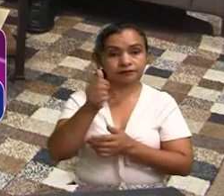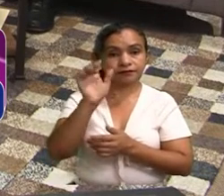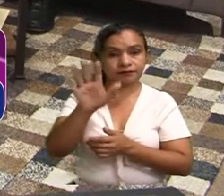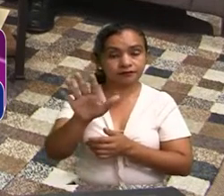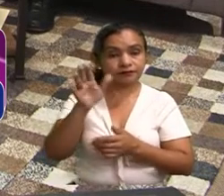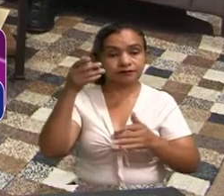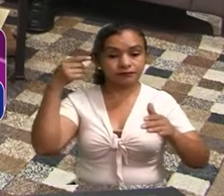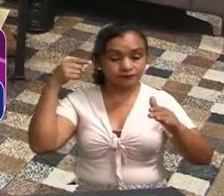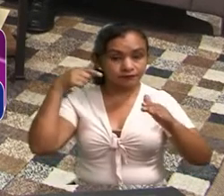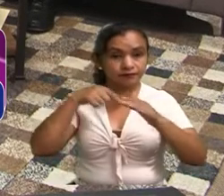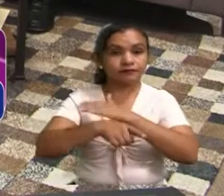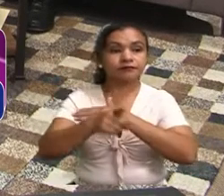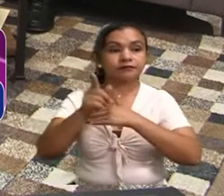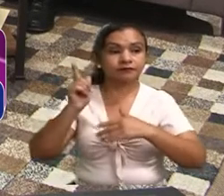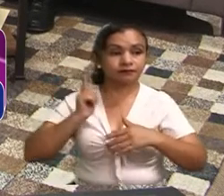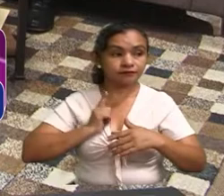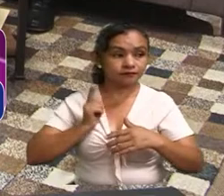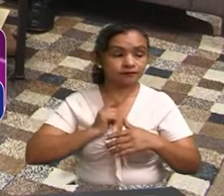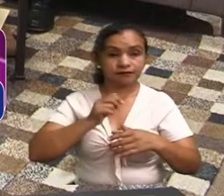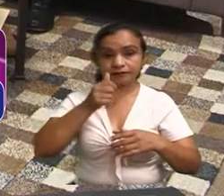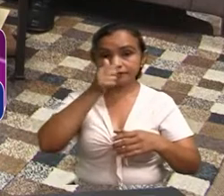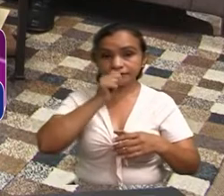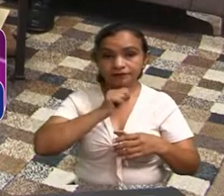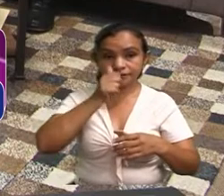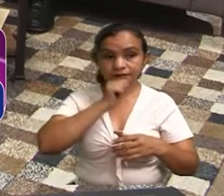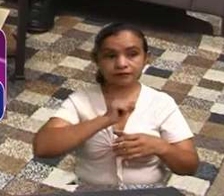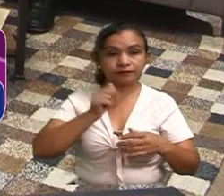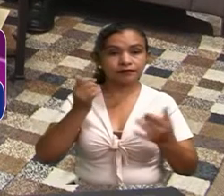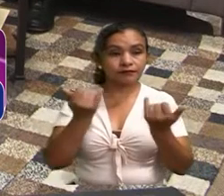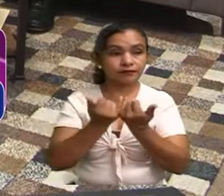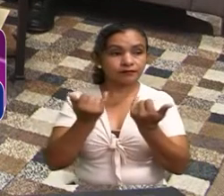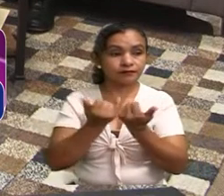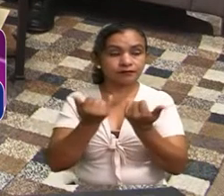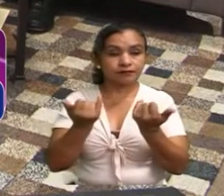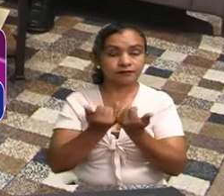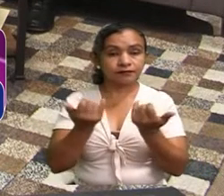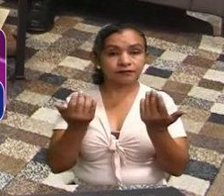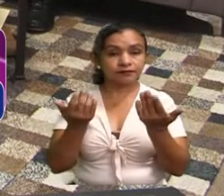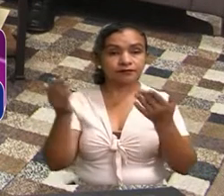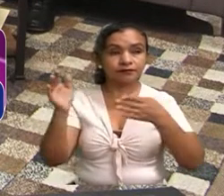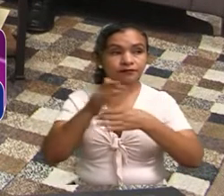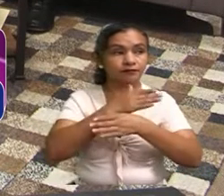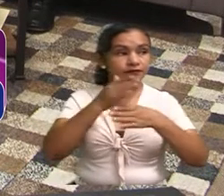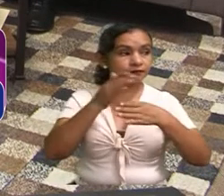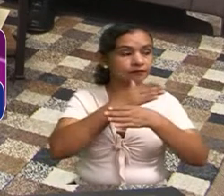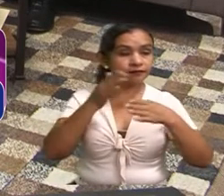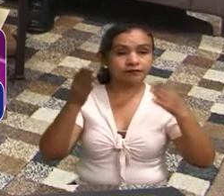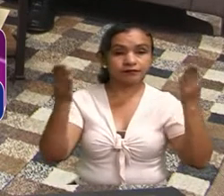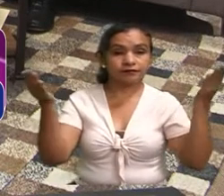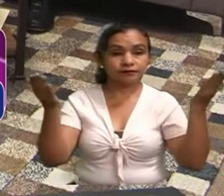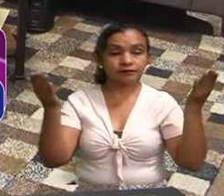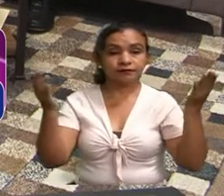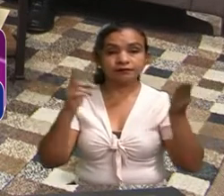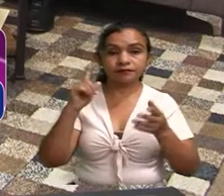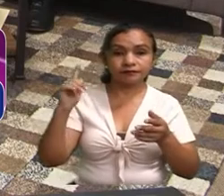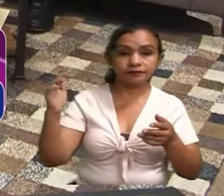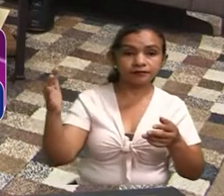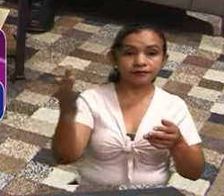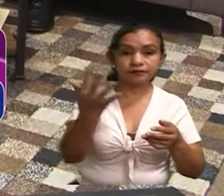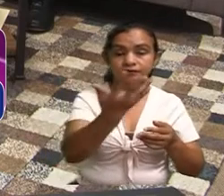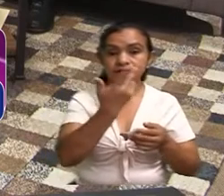las cuales si se invierte en agua potable y saneamiento digno en las comunidades a nivel urbano y rural, nosotros vamos a